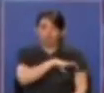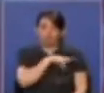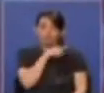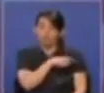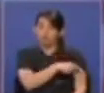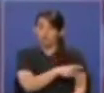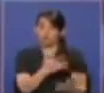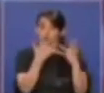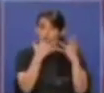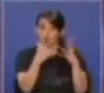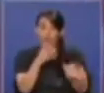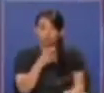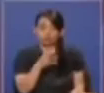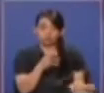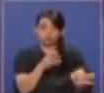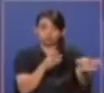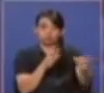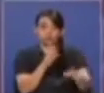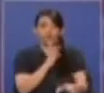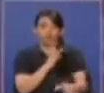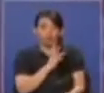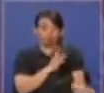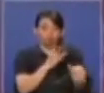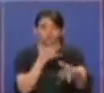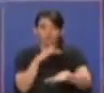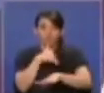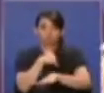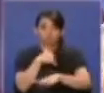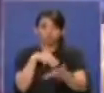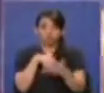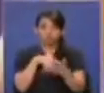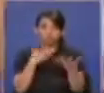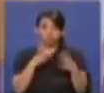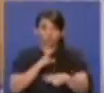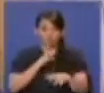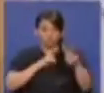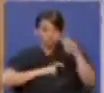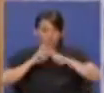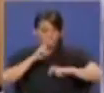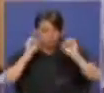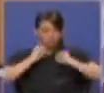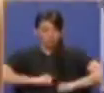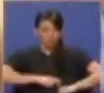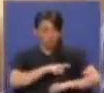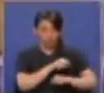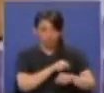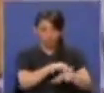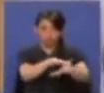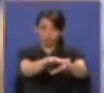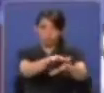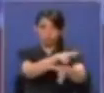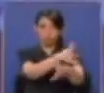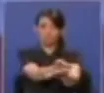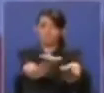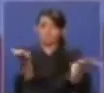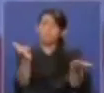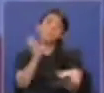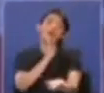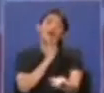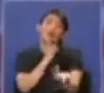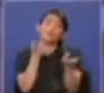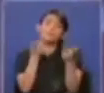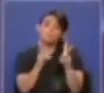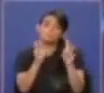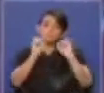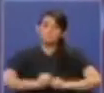que es muy importante, ya estamos haciendo los estudios para evaluar la posibilidad de el acueducto entregar agua también